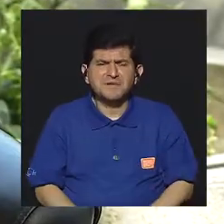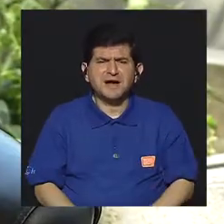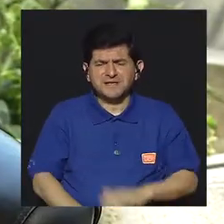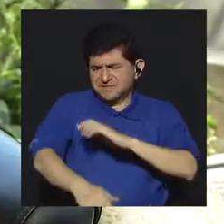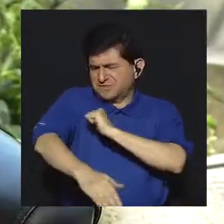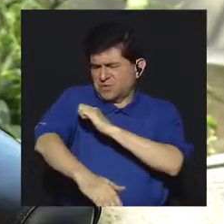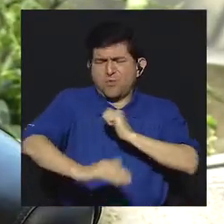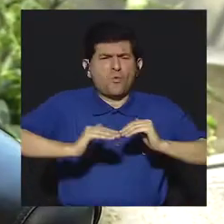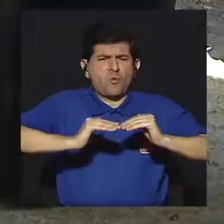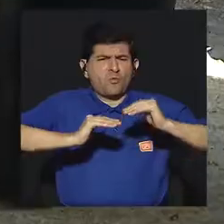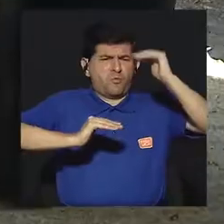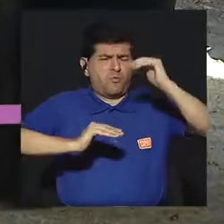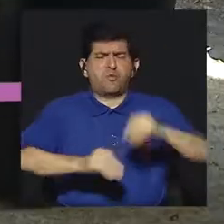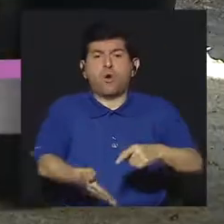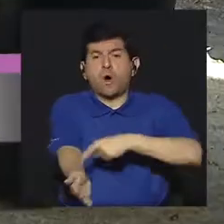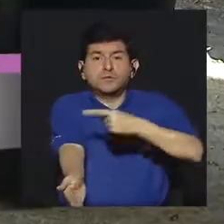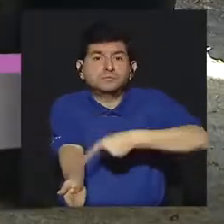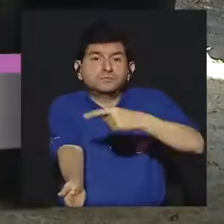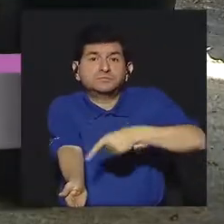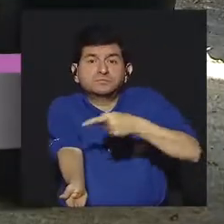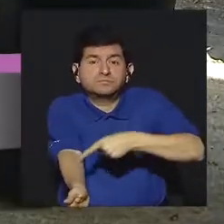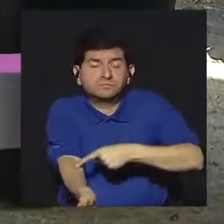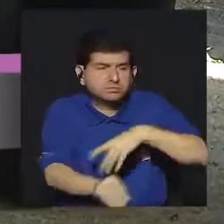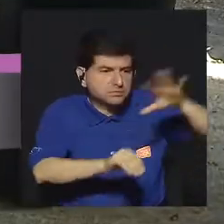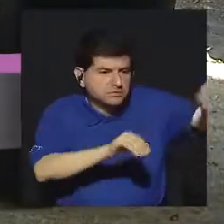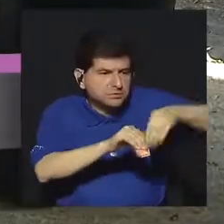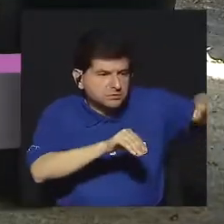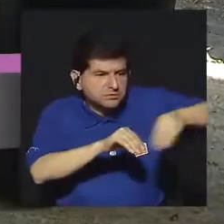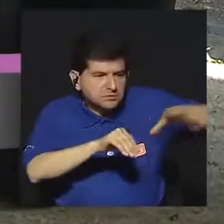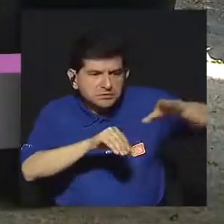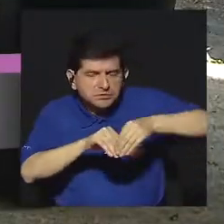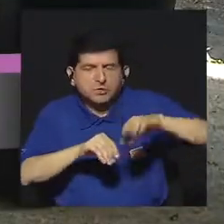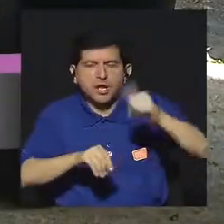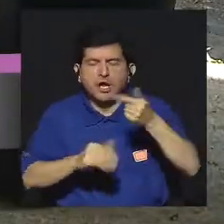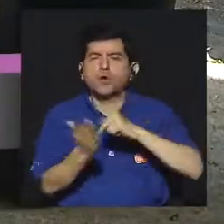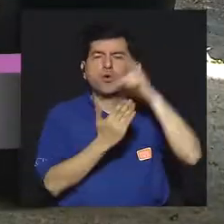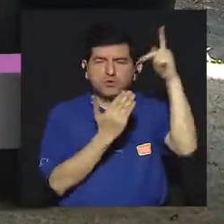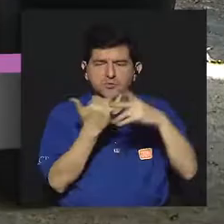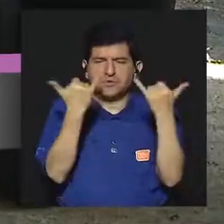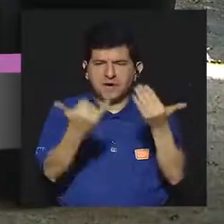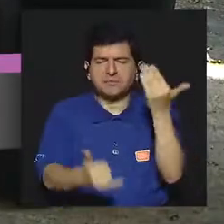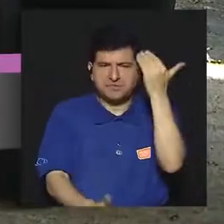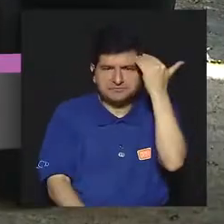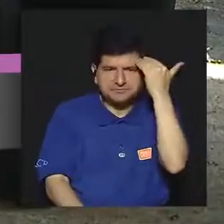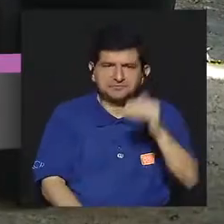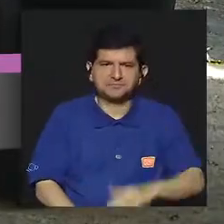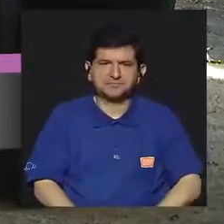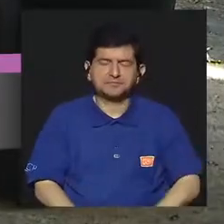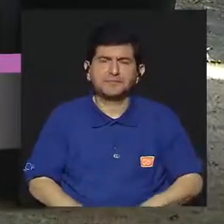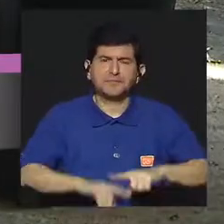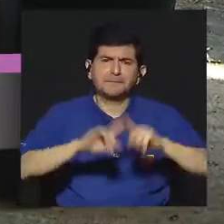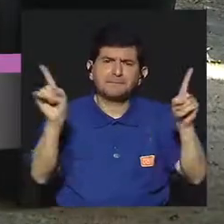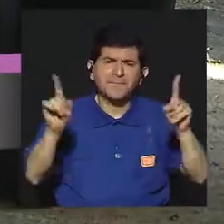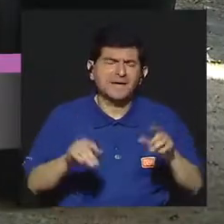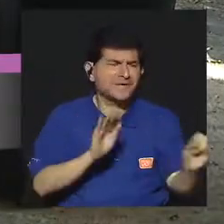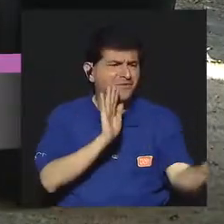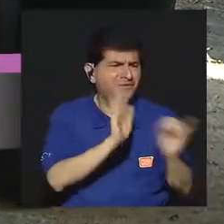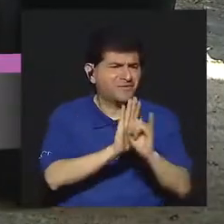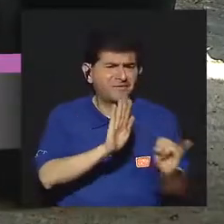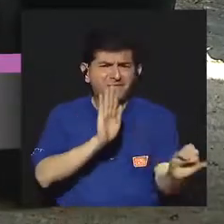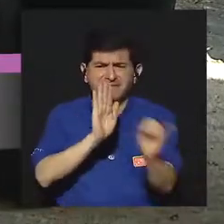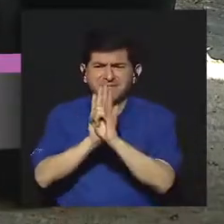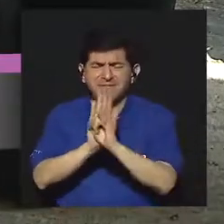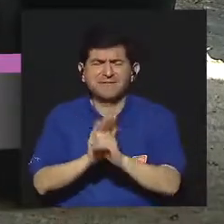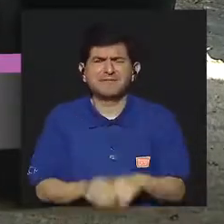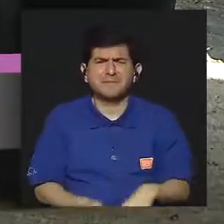ejemplo, de hipertensión, de diabetes, o sea, esto se va sumando, ya lo hemos tenido en otros programas incluso. Entonces, ¿cómo lograr